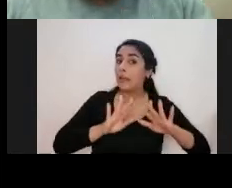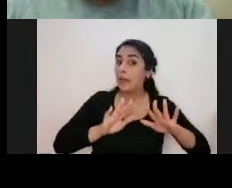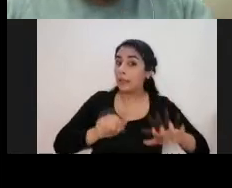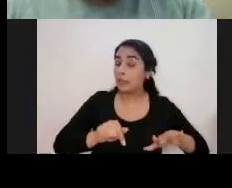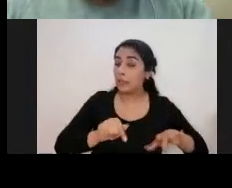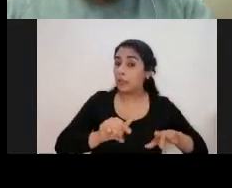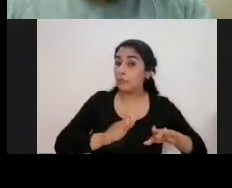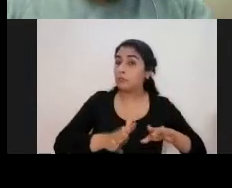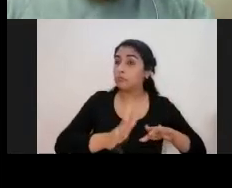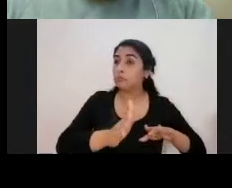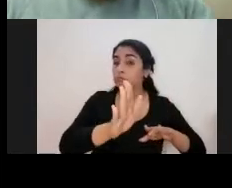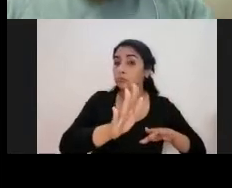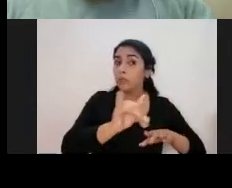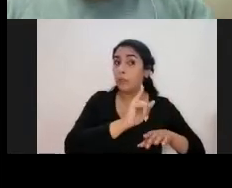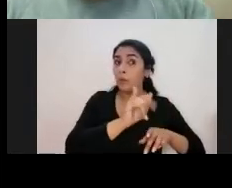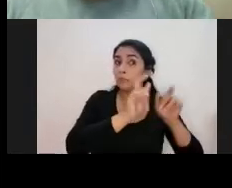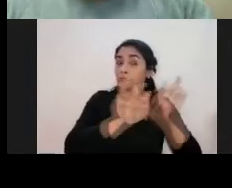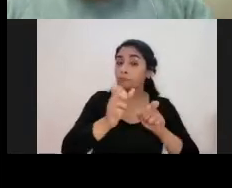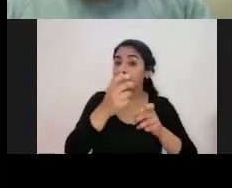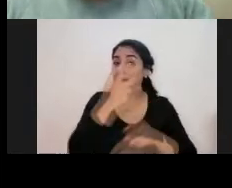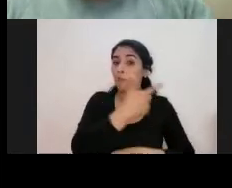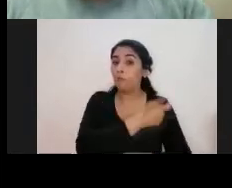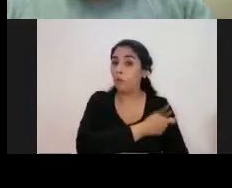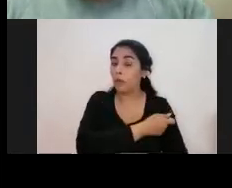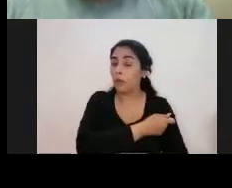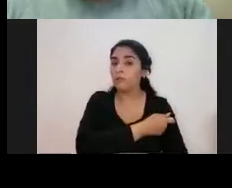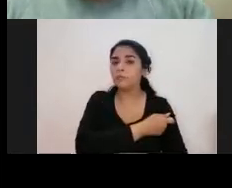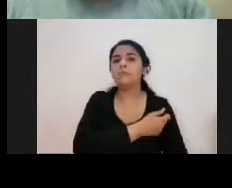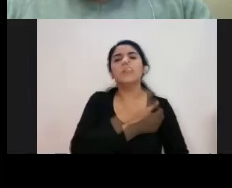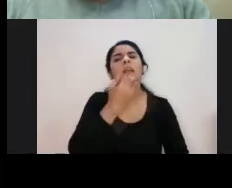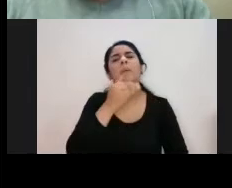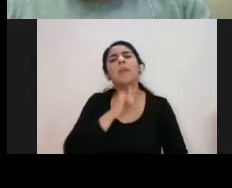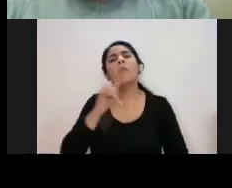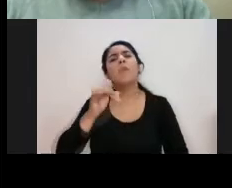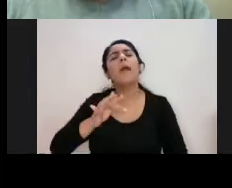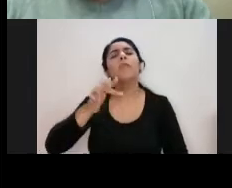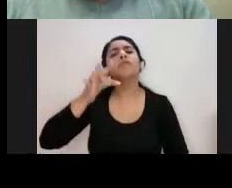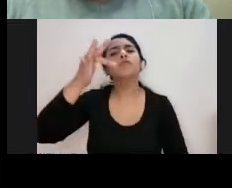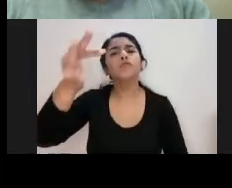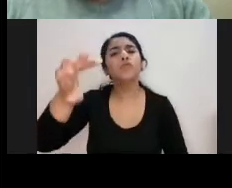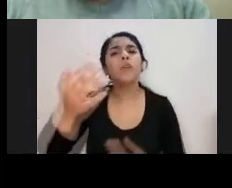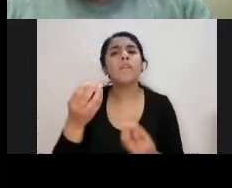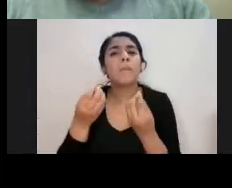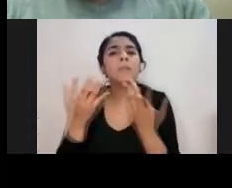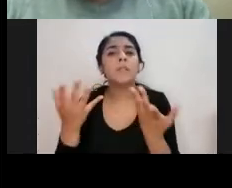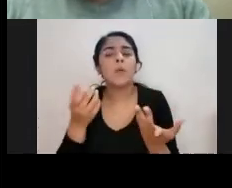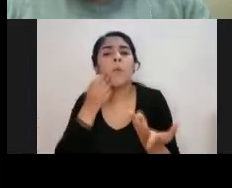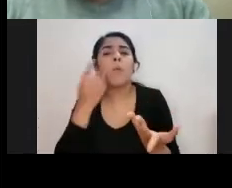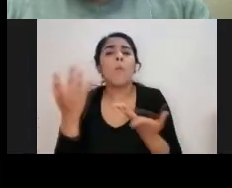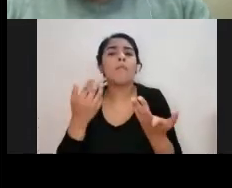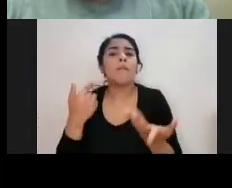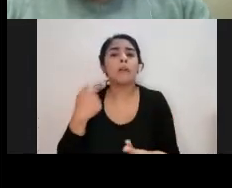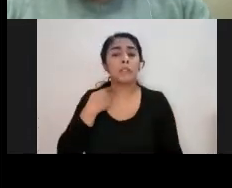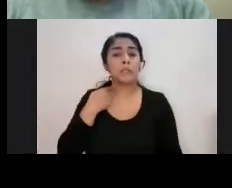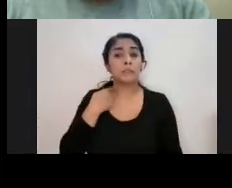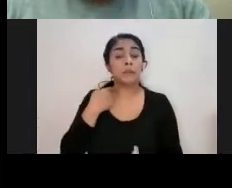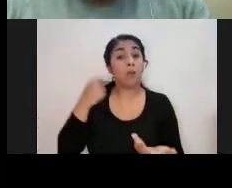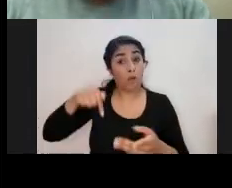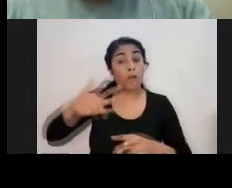todos vacunados? ¿Y qué efecto va a tener a largo plazo? ¿Cierto? No, eso ha salido estudio hoy día que